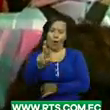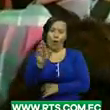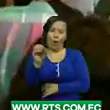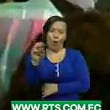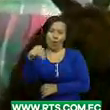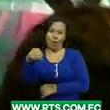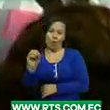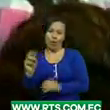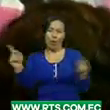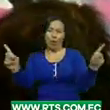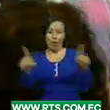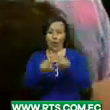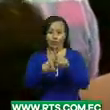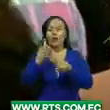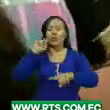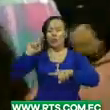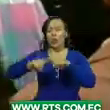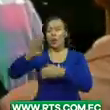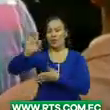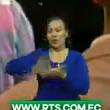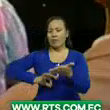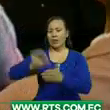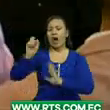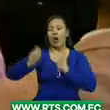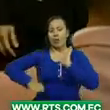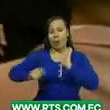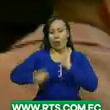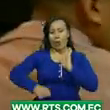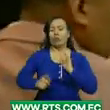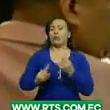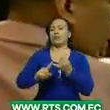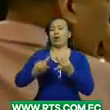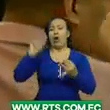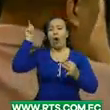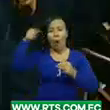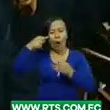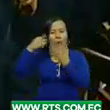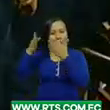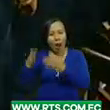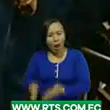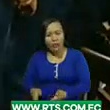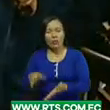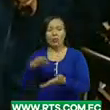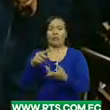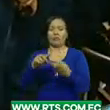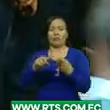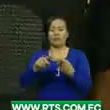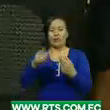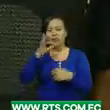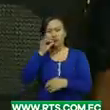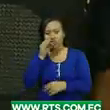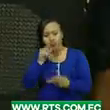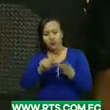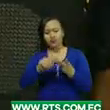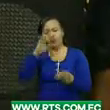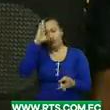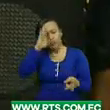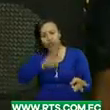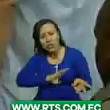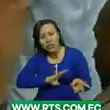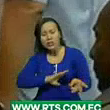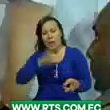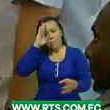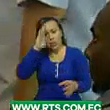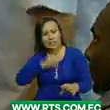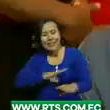de la fiscalía también de la corte de justicia y estuvo presente el gobernador de guayas e informados de la atm policía metropolitana